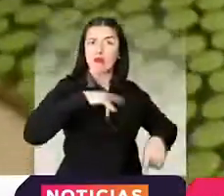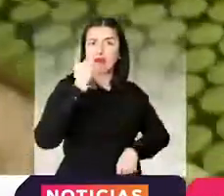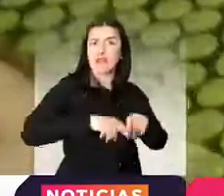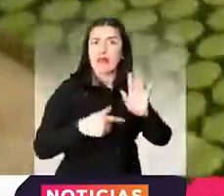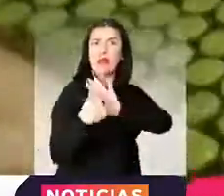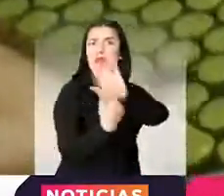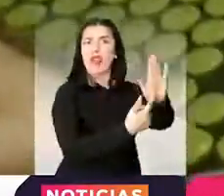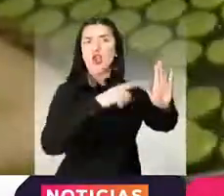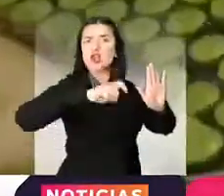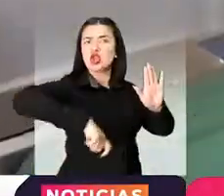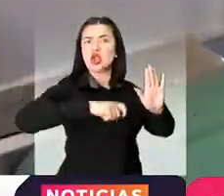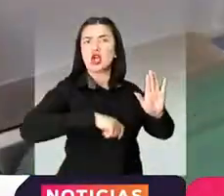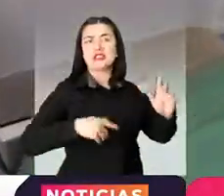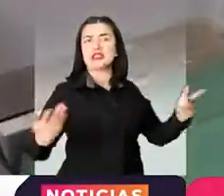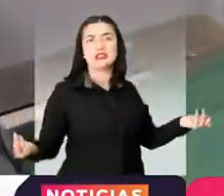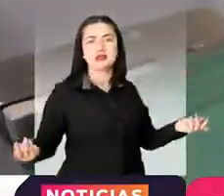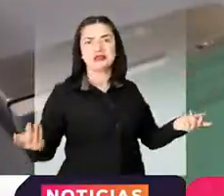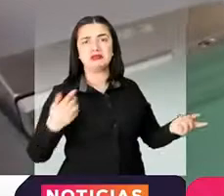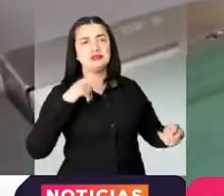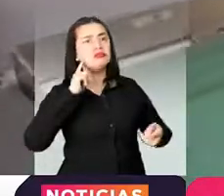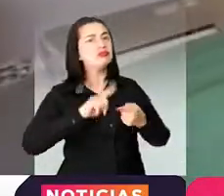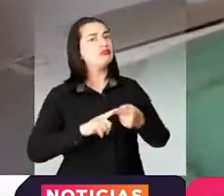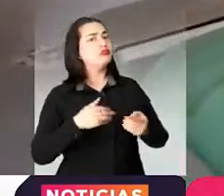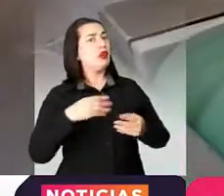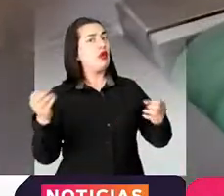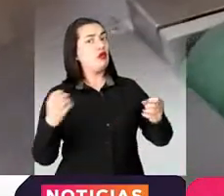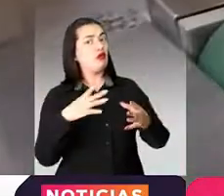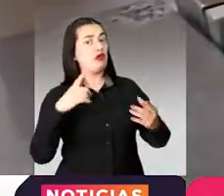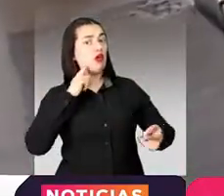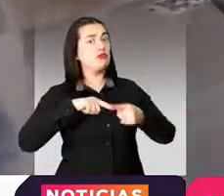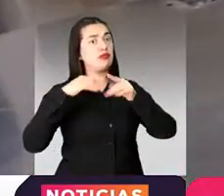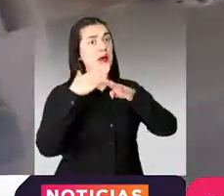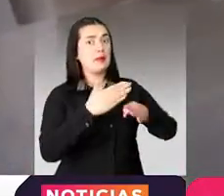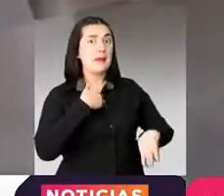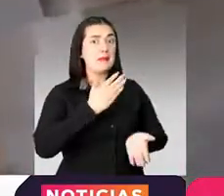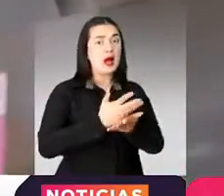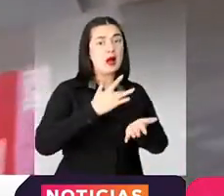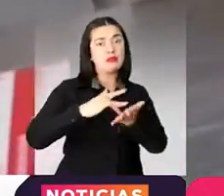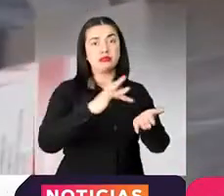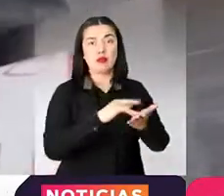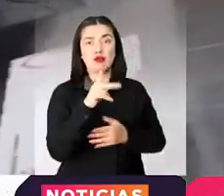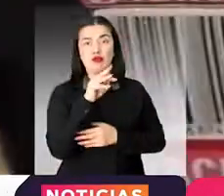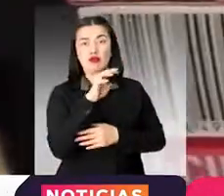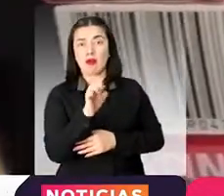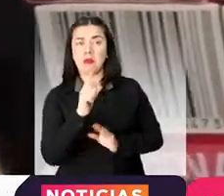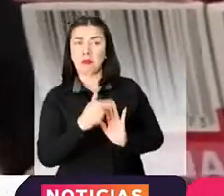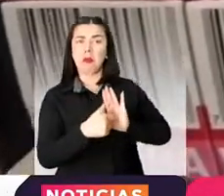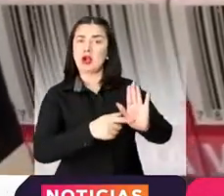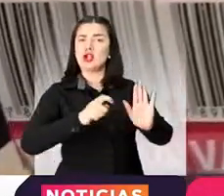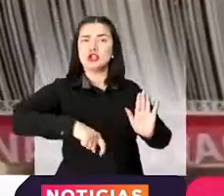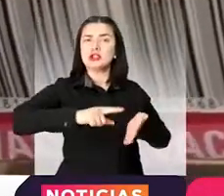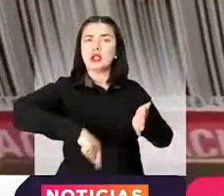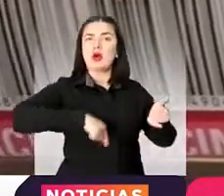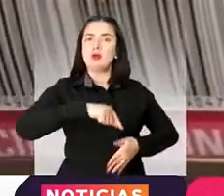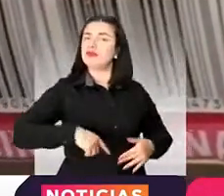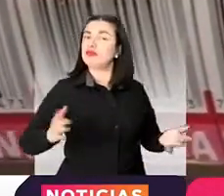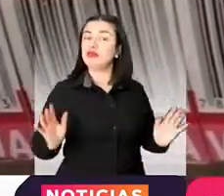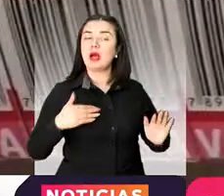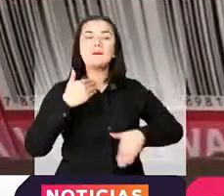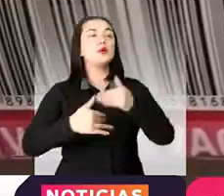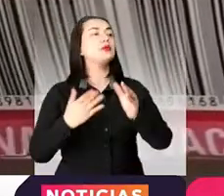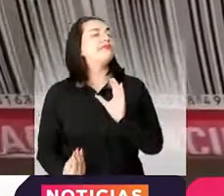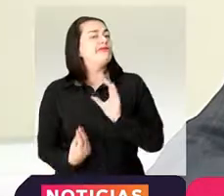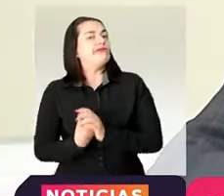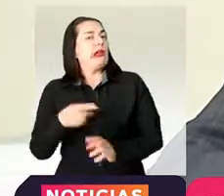Unidad Nacional de Gestión del Riesgo a través del Fondo de Mitigación de Emergencias, FOME, y además que los procesos están bajo